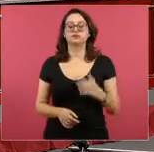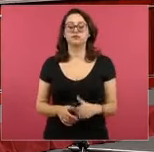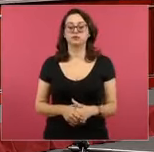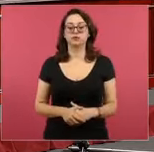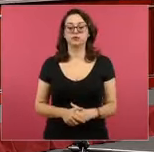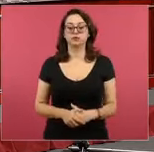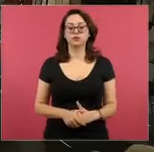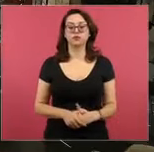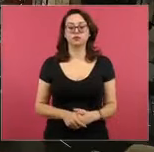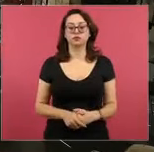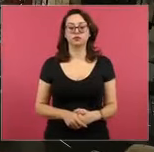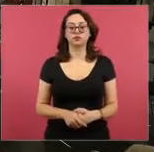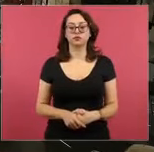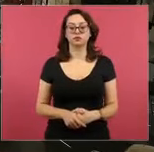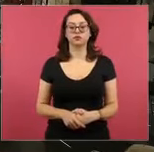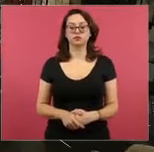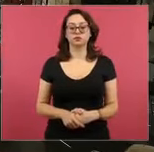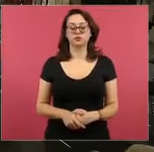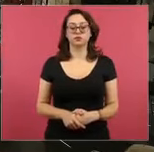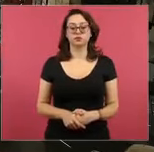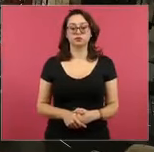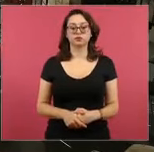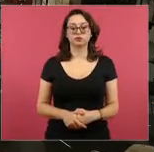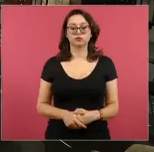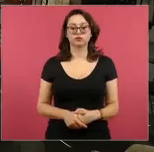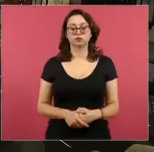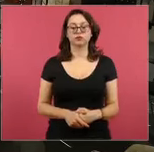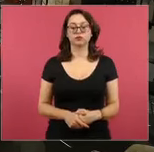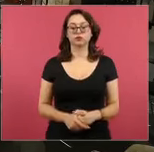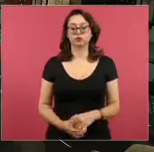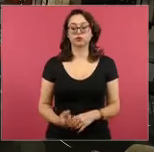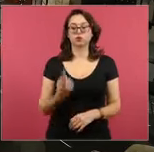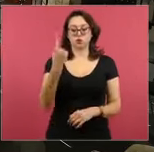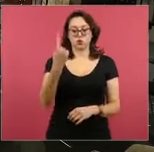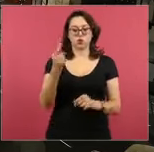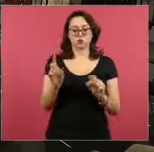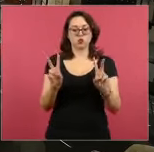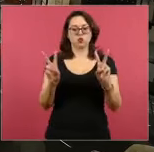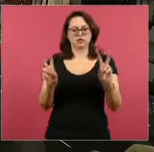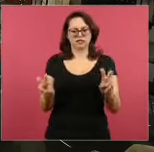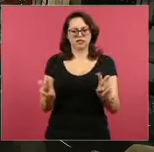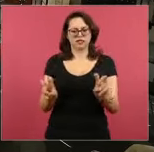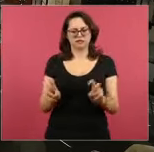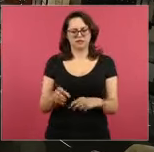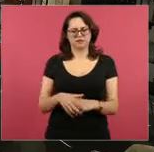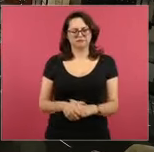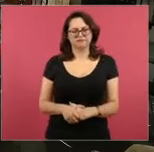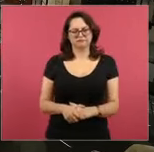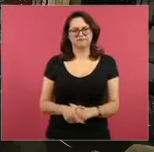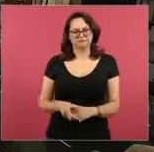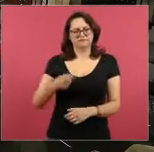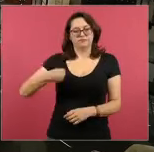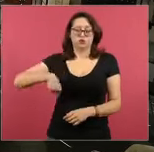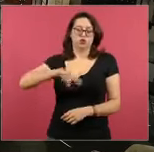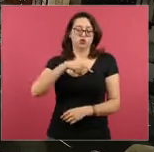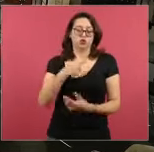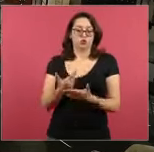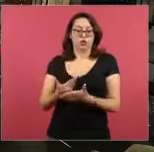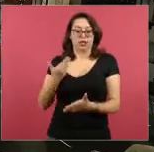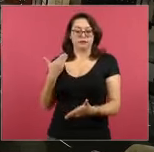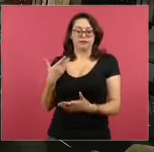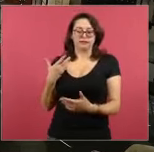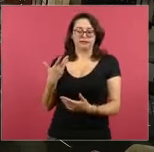ha preocupado mucho y, maestro Jaime, sabes que es un problema que incluso nos causó algunos roces por